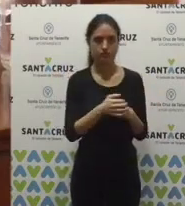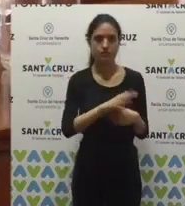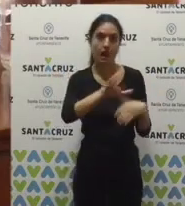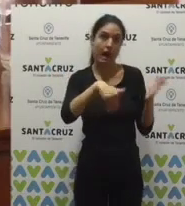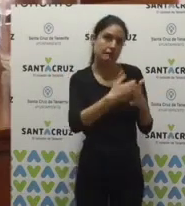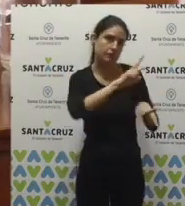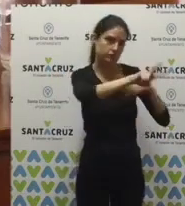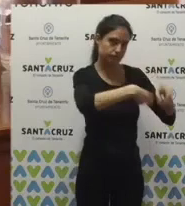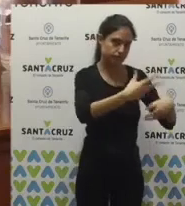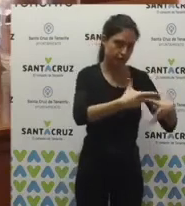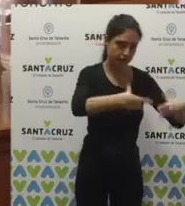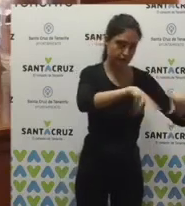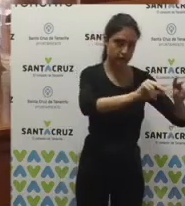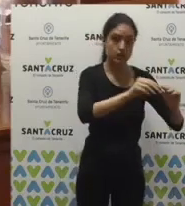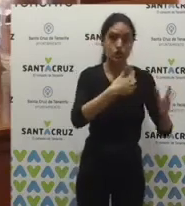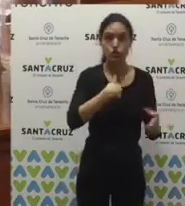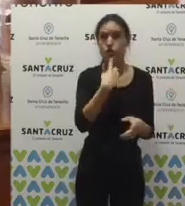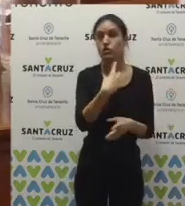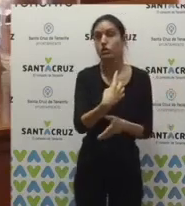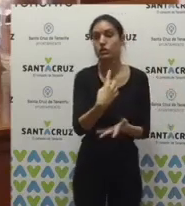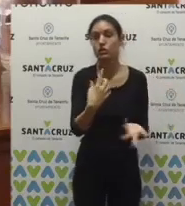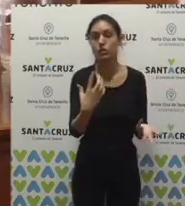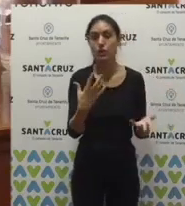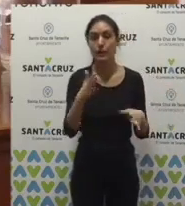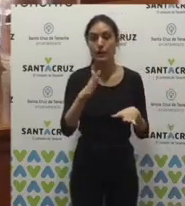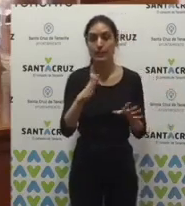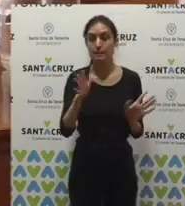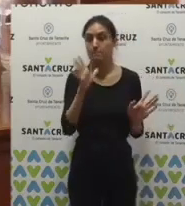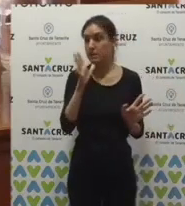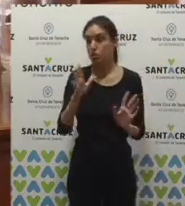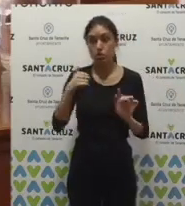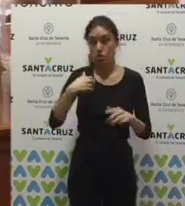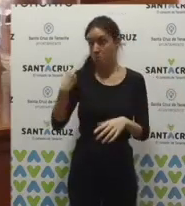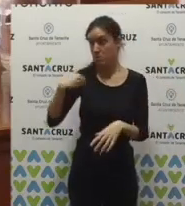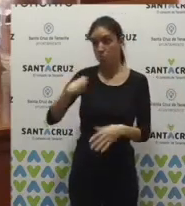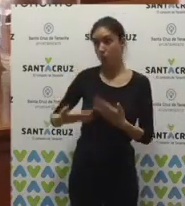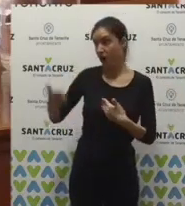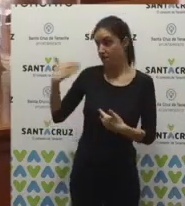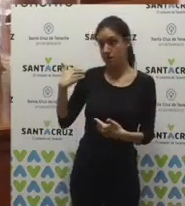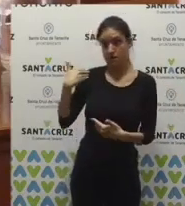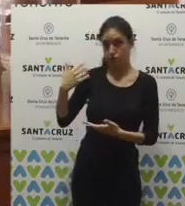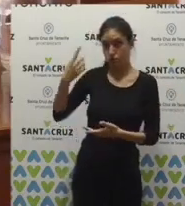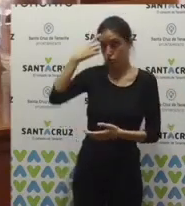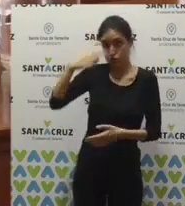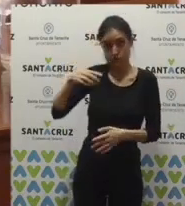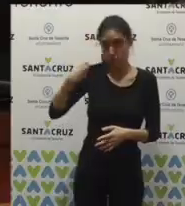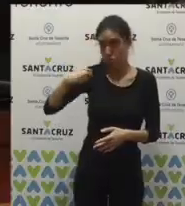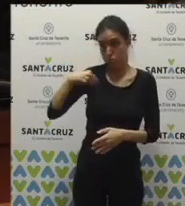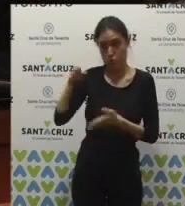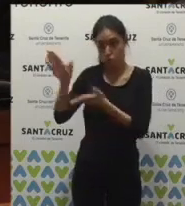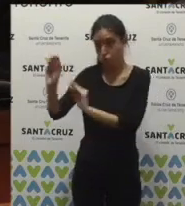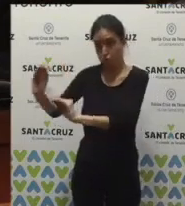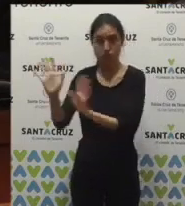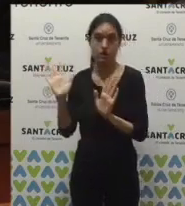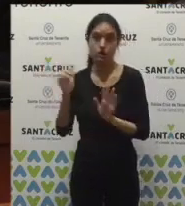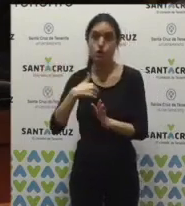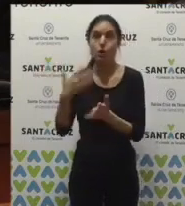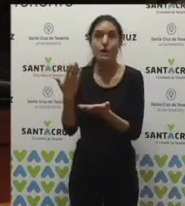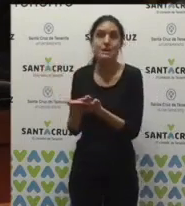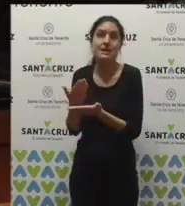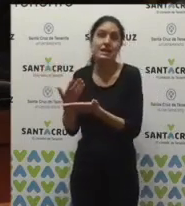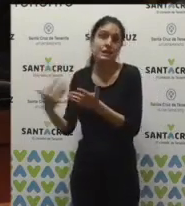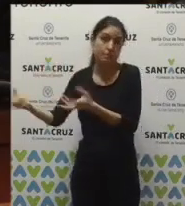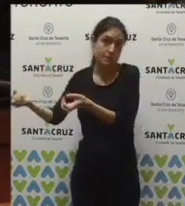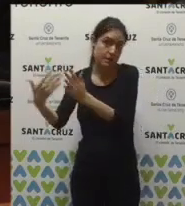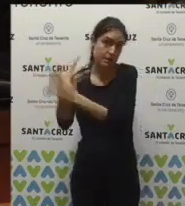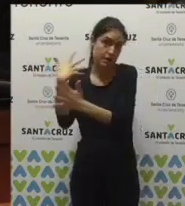de que ustedes sepa que yo ayer me enteré como usted probablemente y pedir explicaciones y estas son las que me han dado